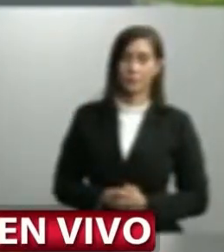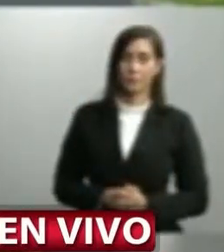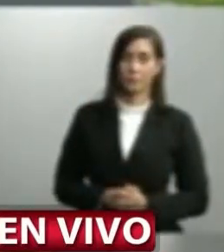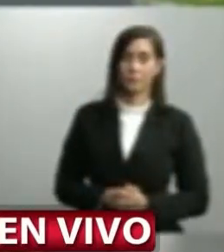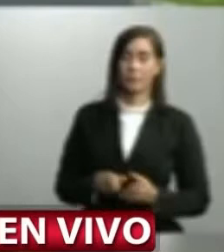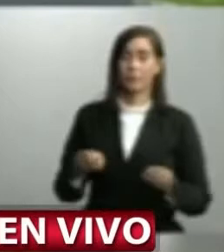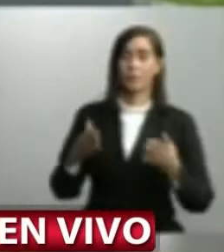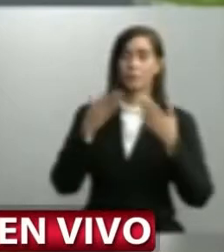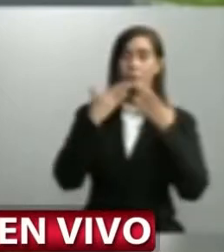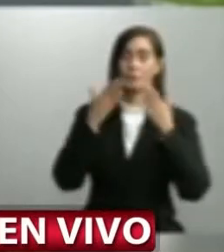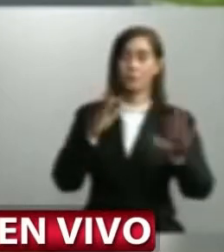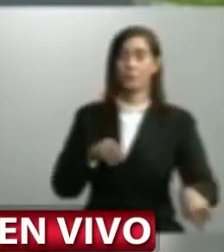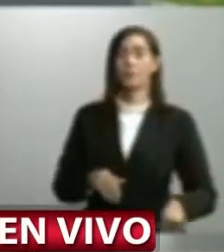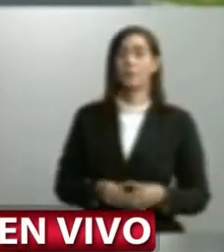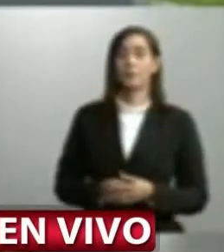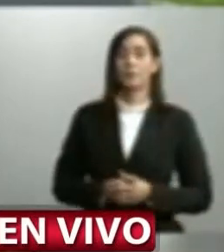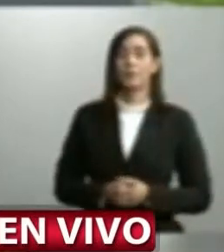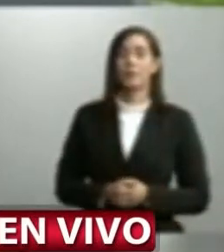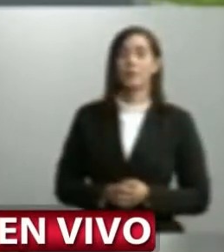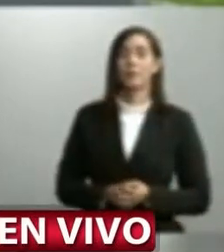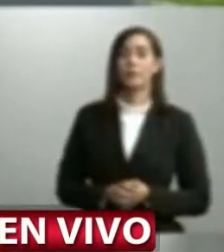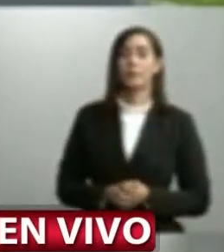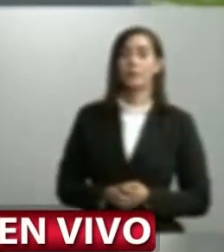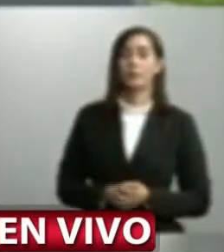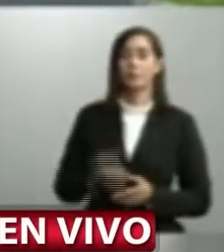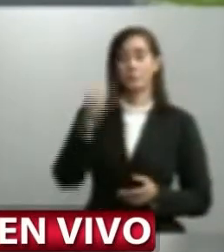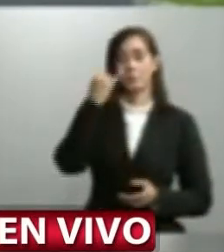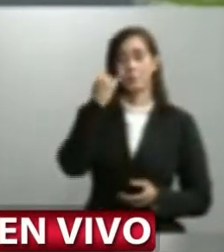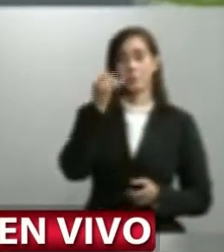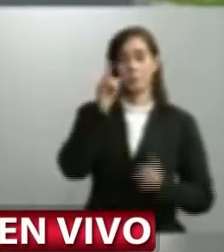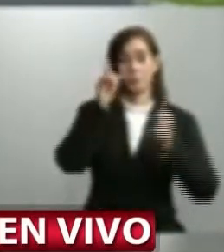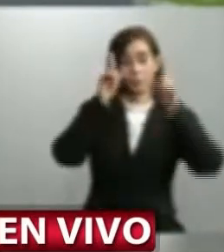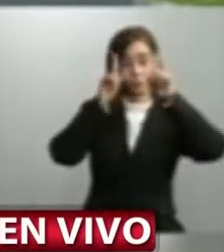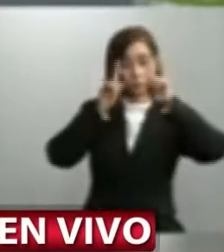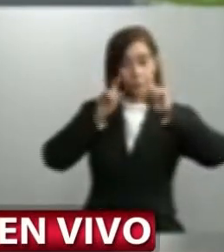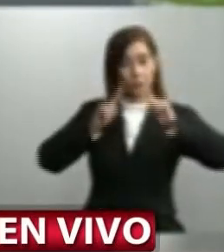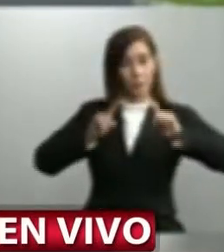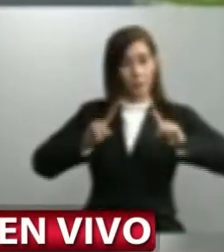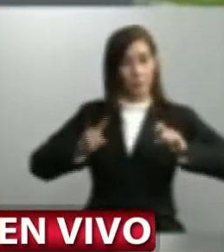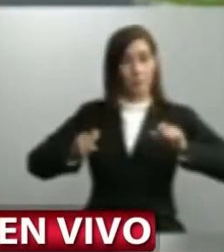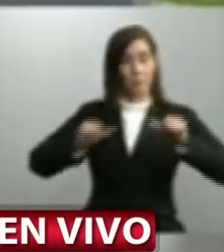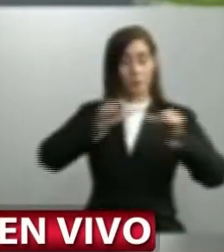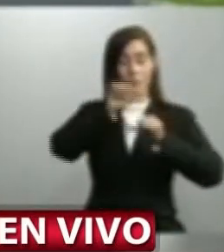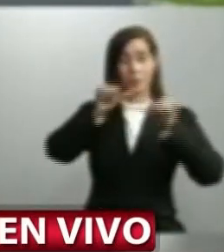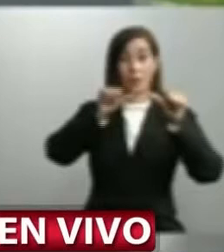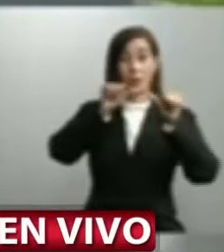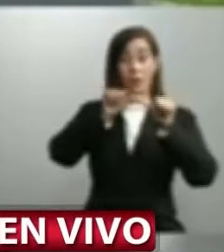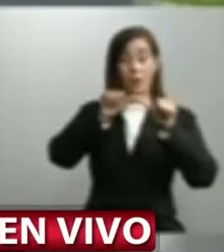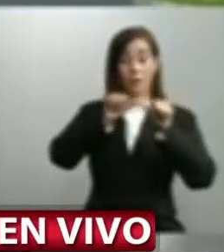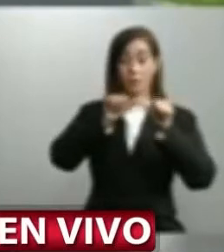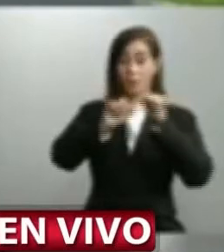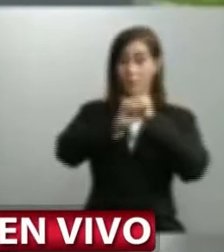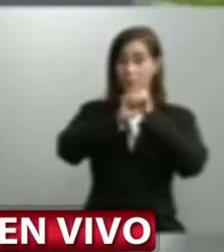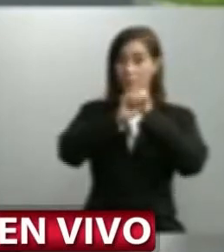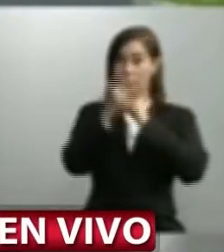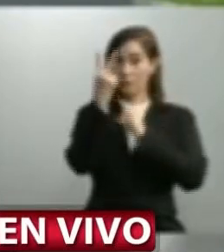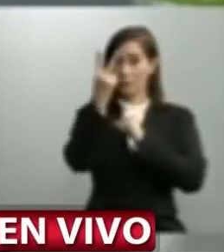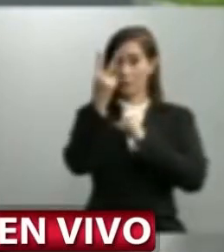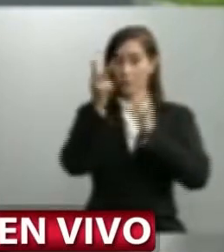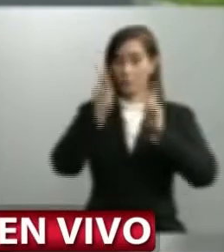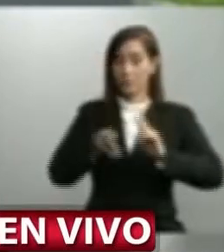Muchas gracias. Mire, vamos a investigar lo que usted dice. Azua tiene registrado 2 casos acumulados